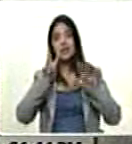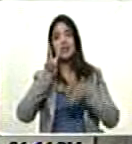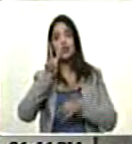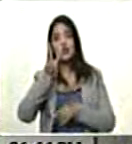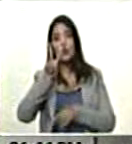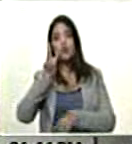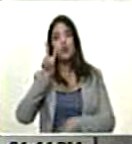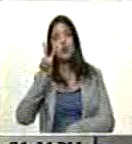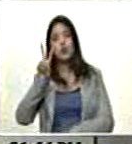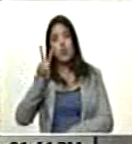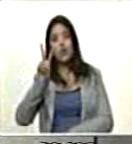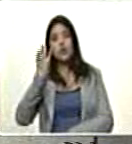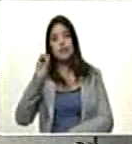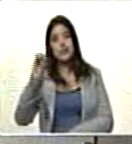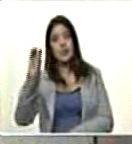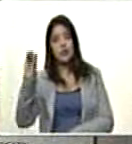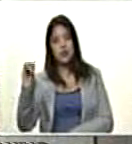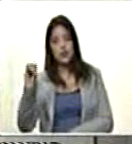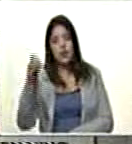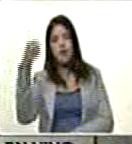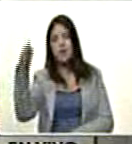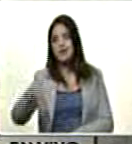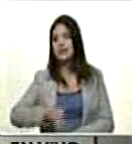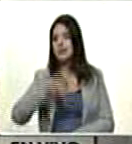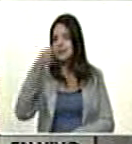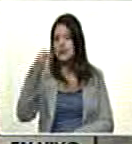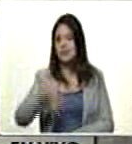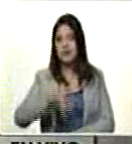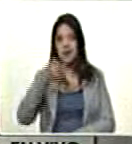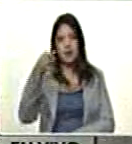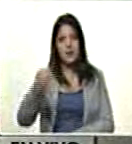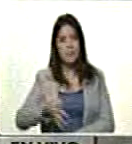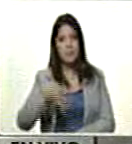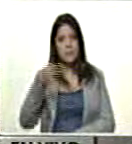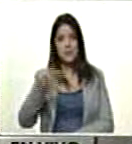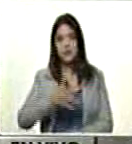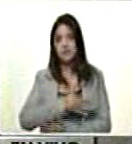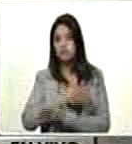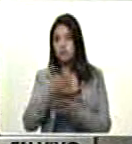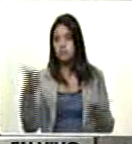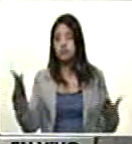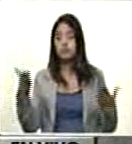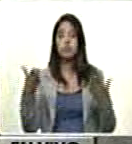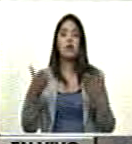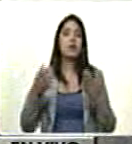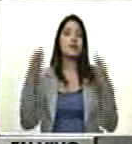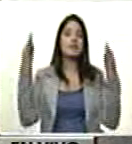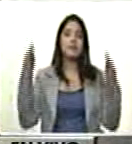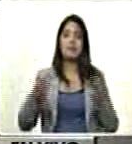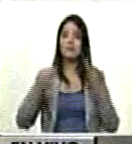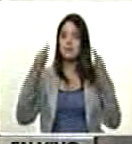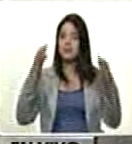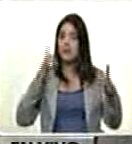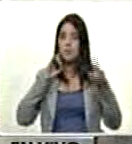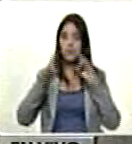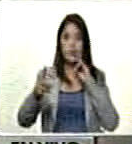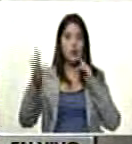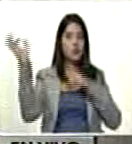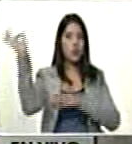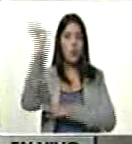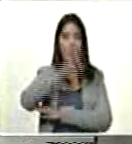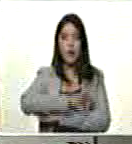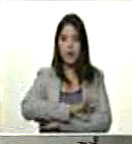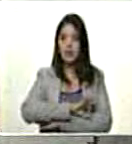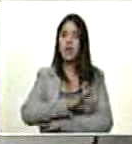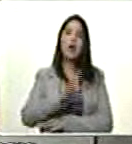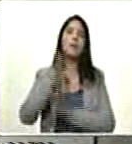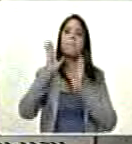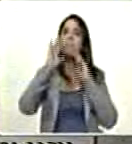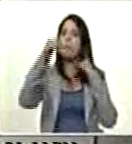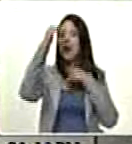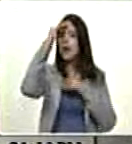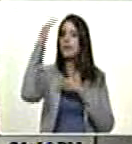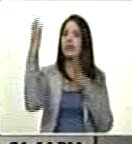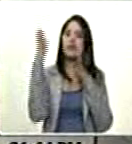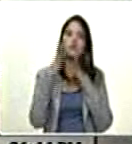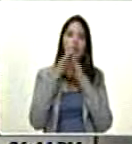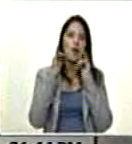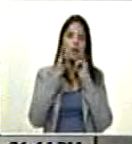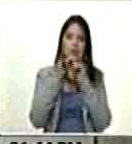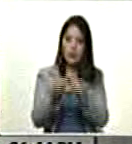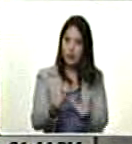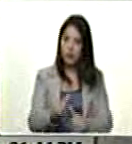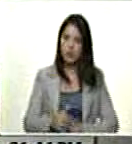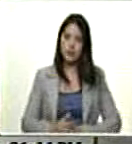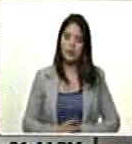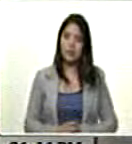0800-3472-200, como siempre, estará abierta las 24 horas del día para atender todas las denuncias